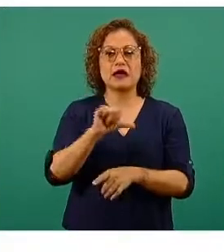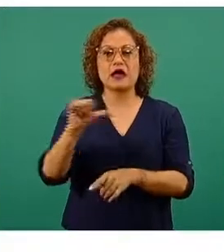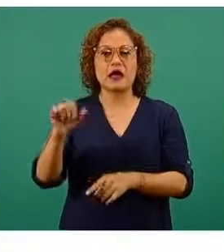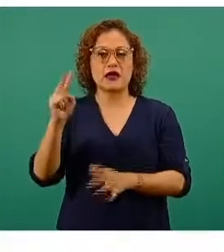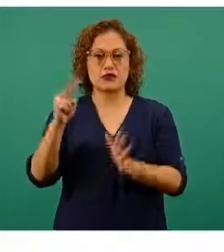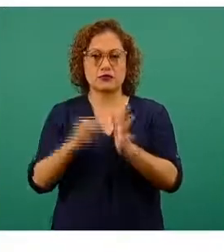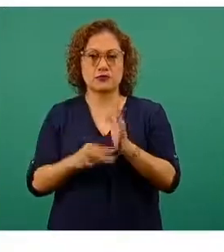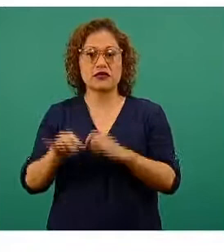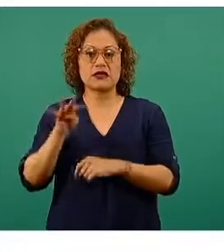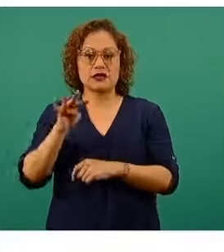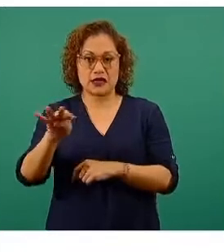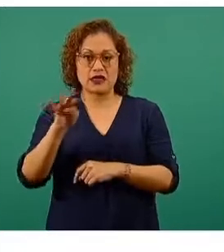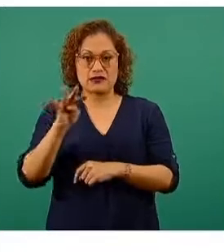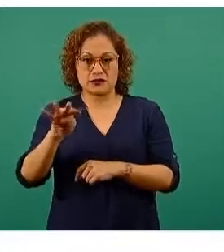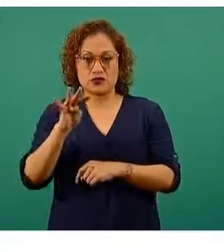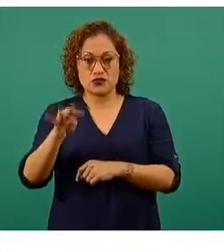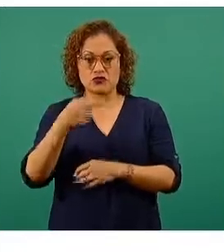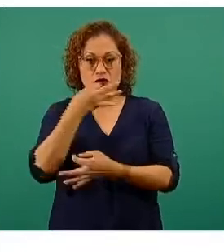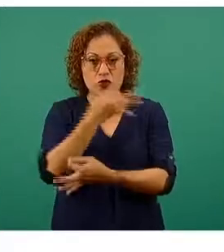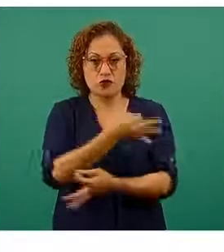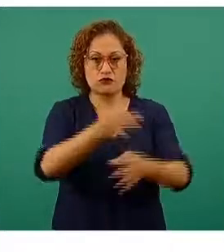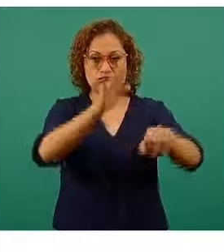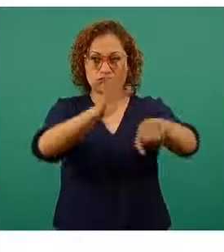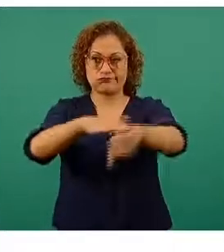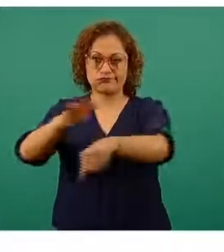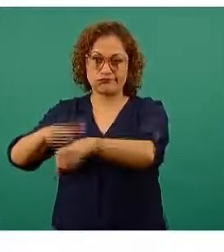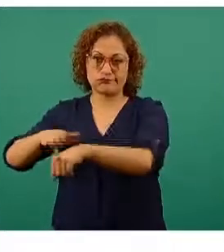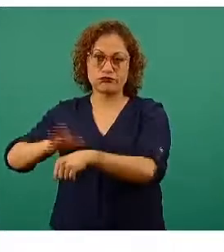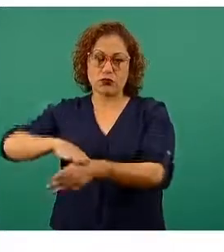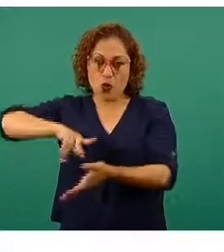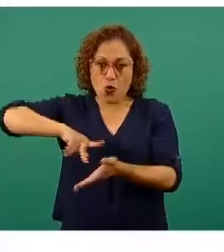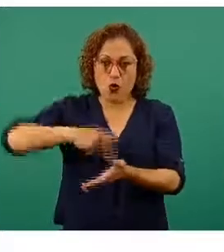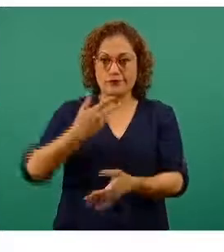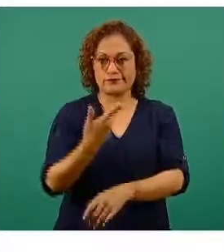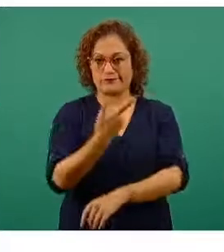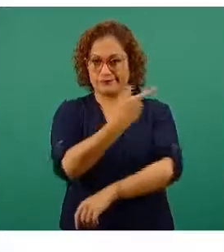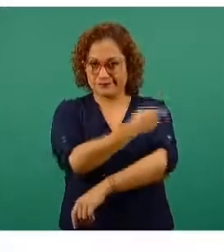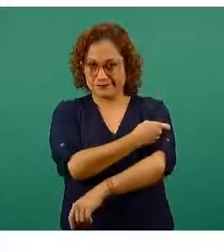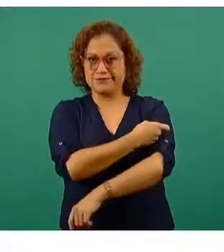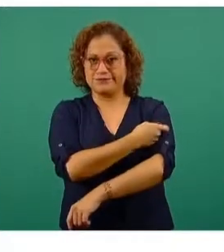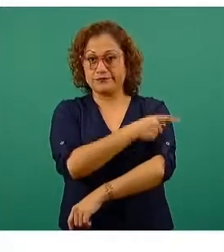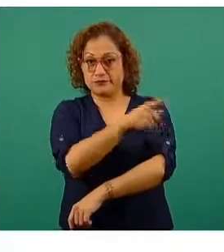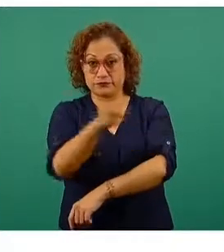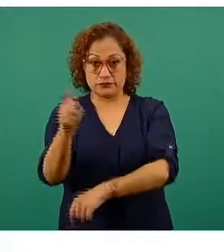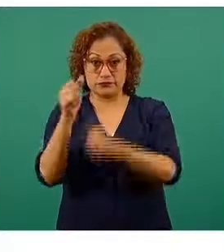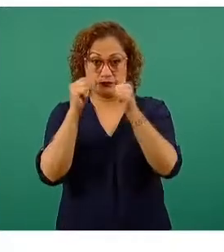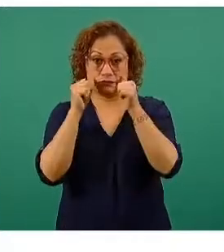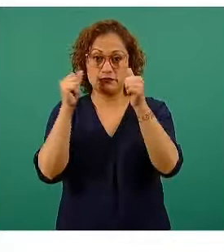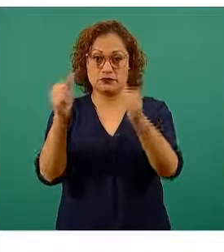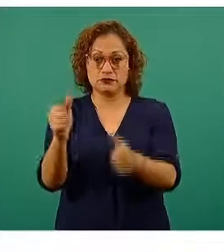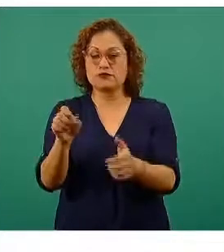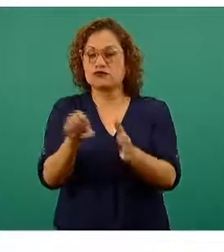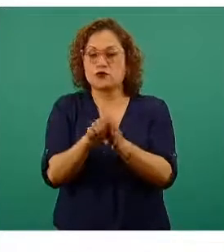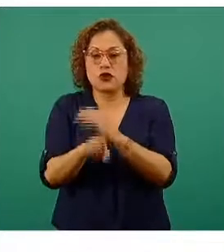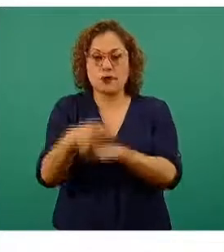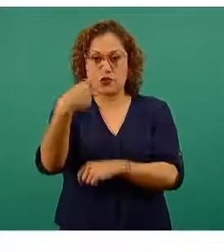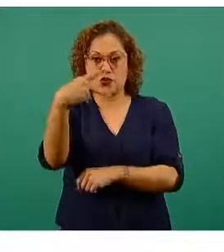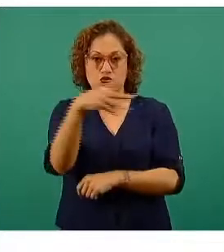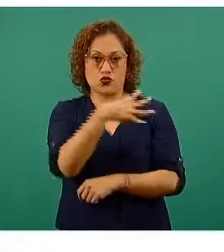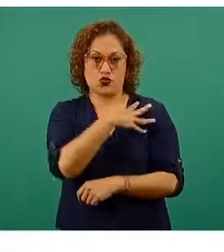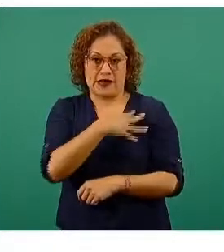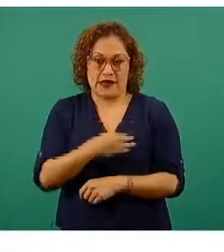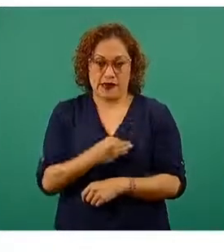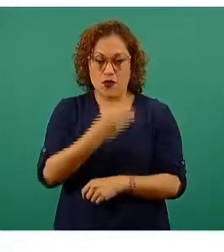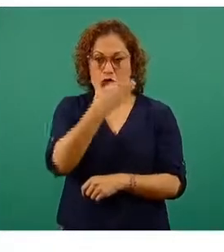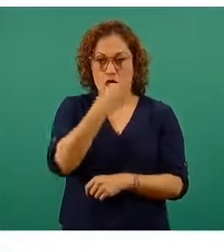la necesidad de hacer esta recuperación de coberturas. El mensaje para todas las personas es, si usted tiene un hijo o